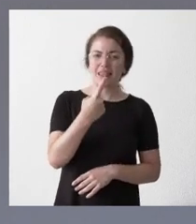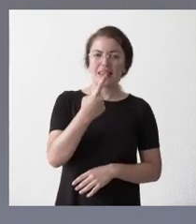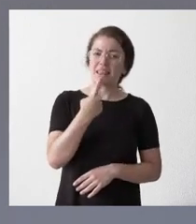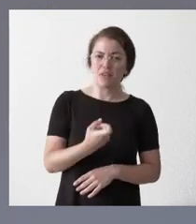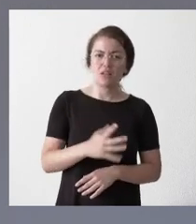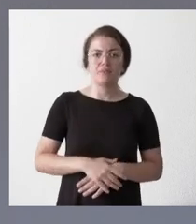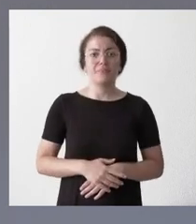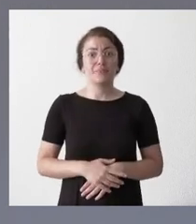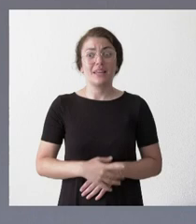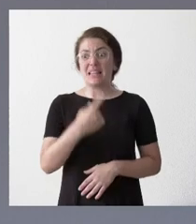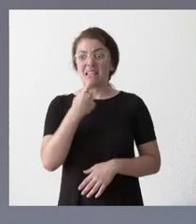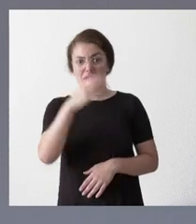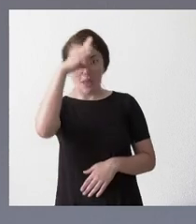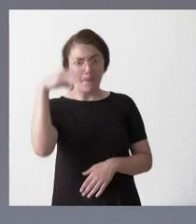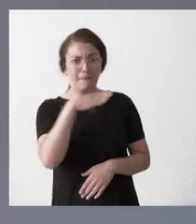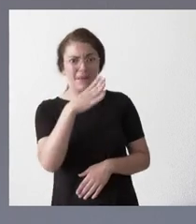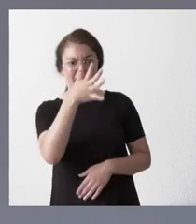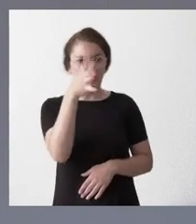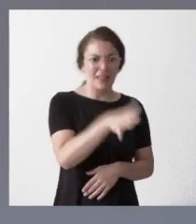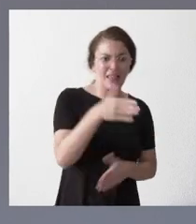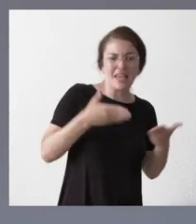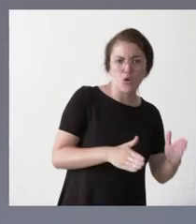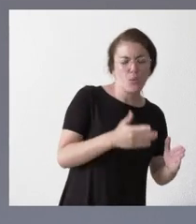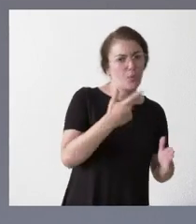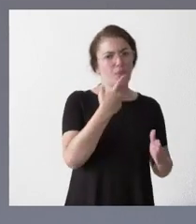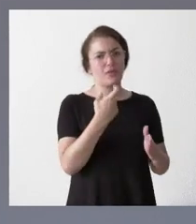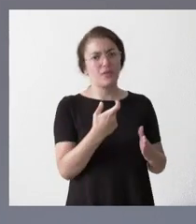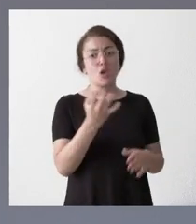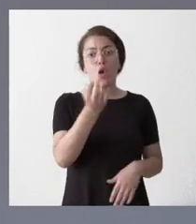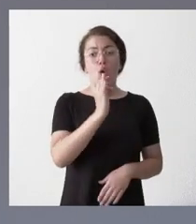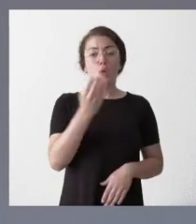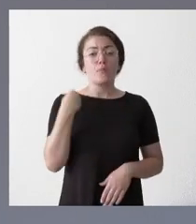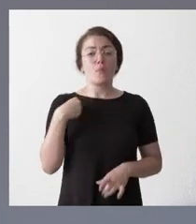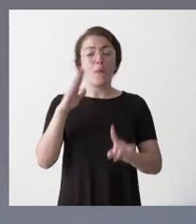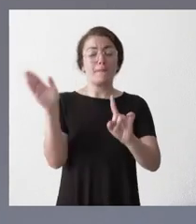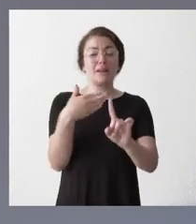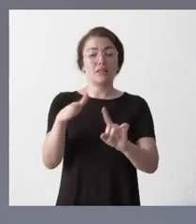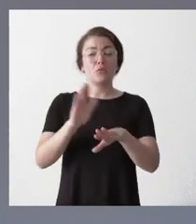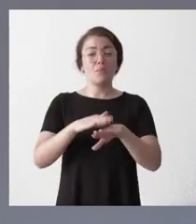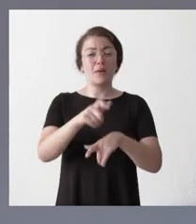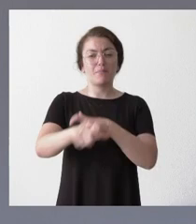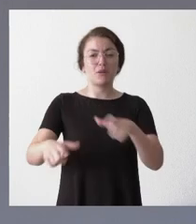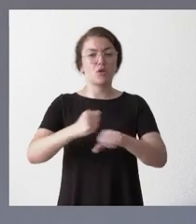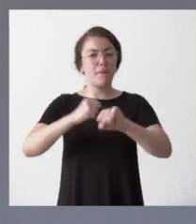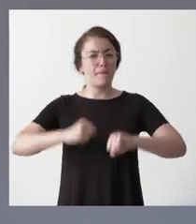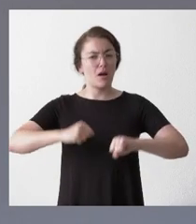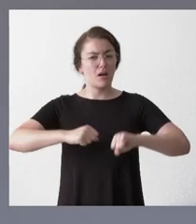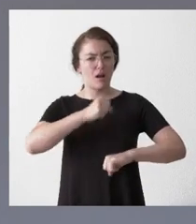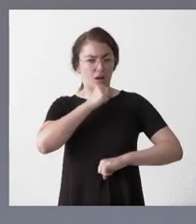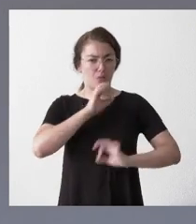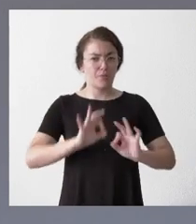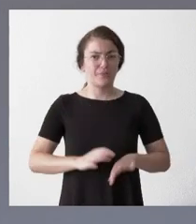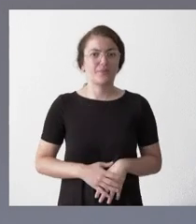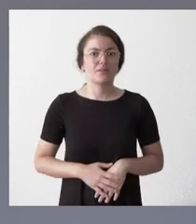padres denuncien a sus hijos o ese maltrato que se da hacia las personas mayores. Por eso esta ley lo que pretende